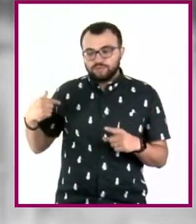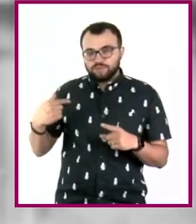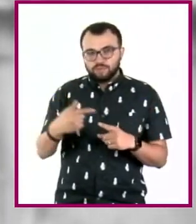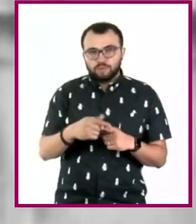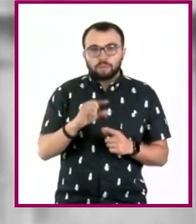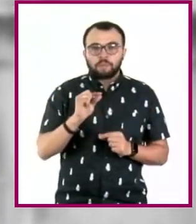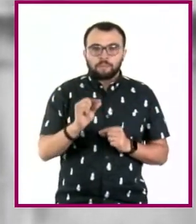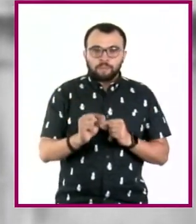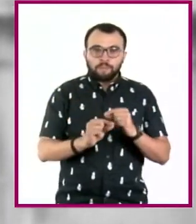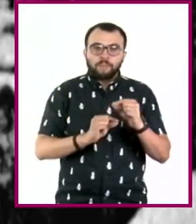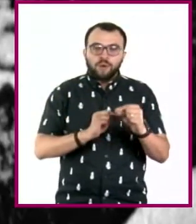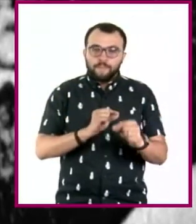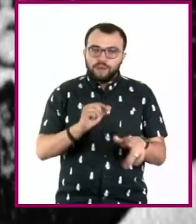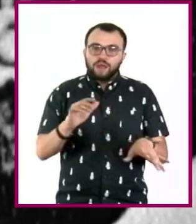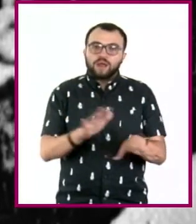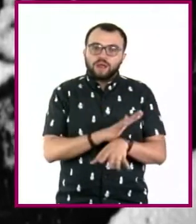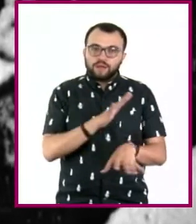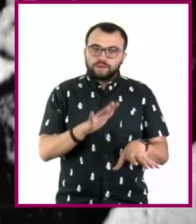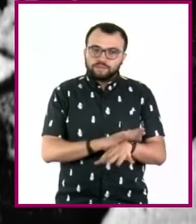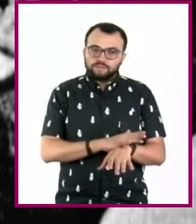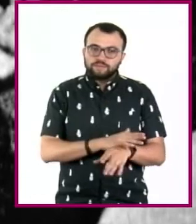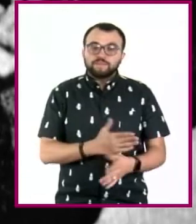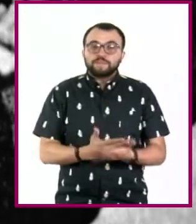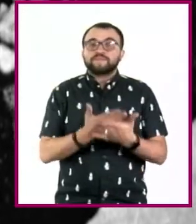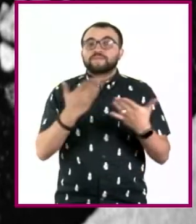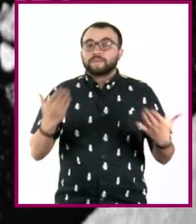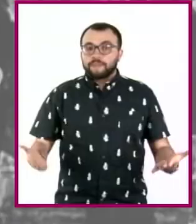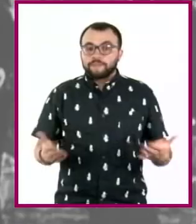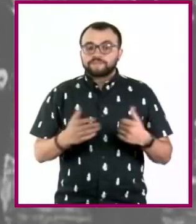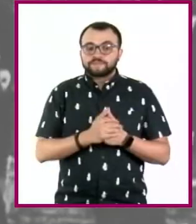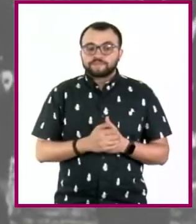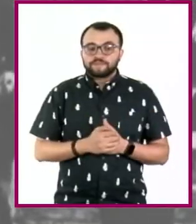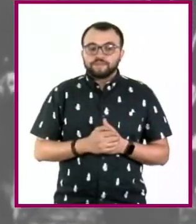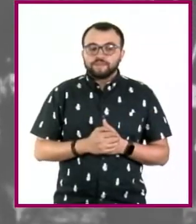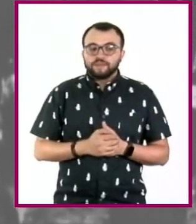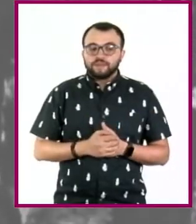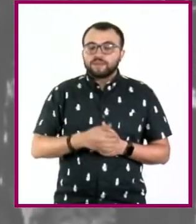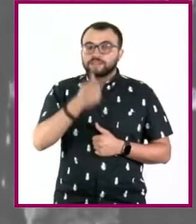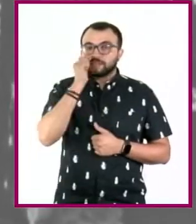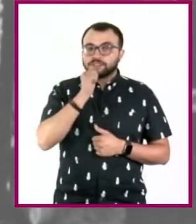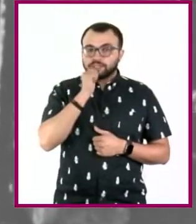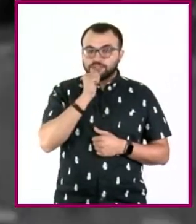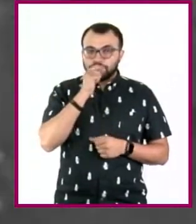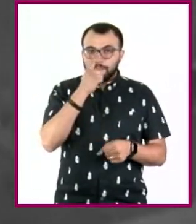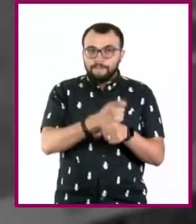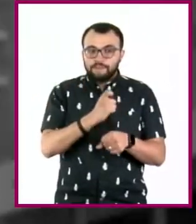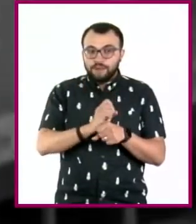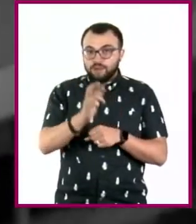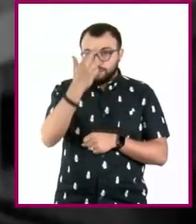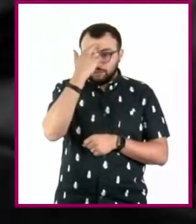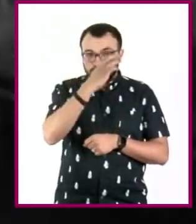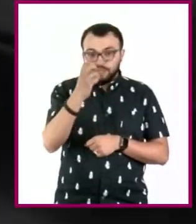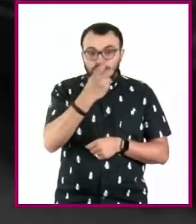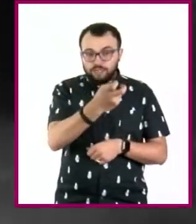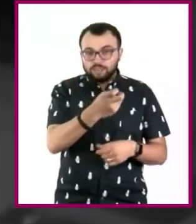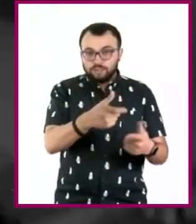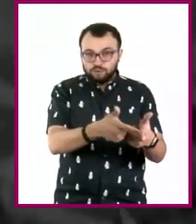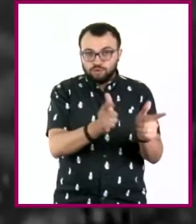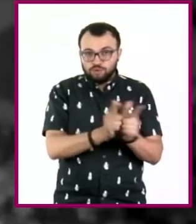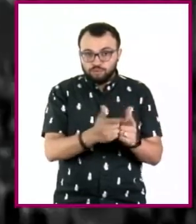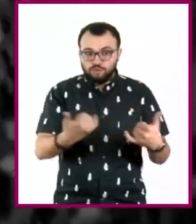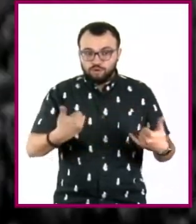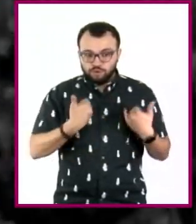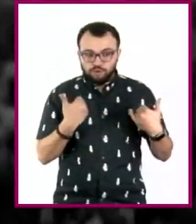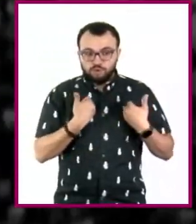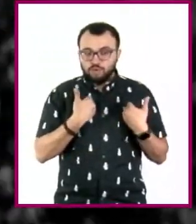décadas. Ahora, en primer lugar, se reconoce que este grupo social es un